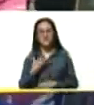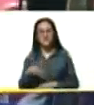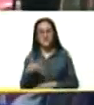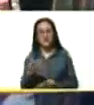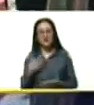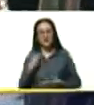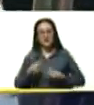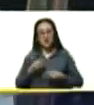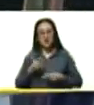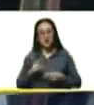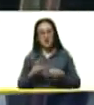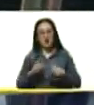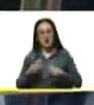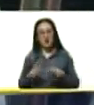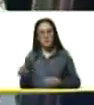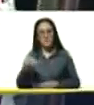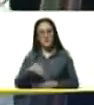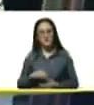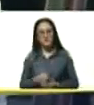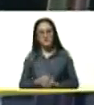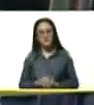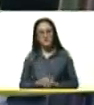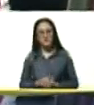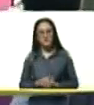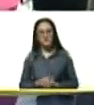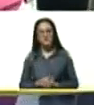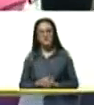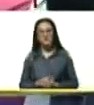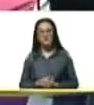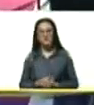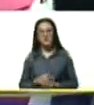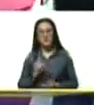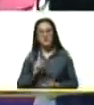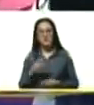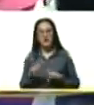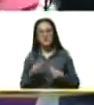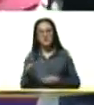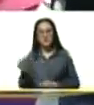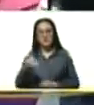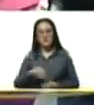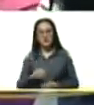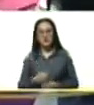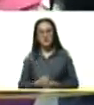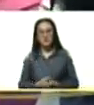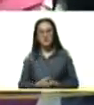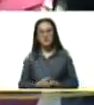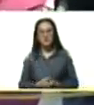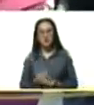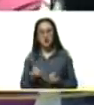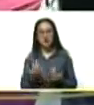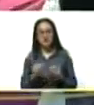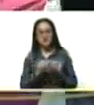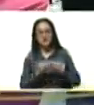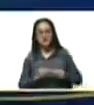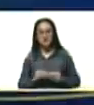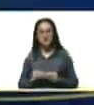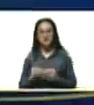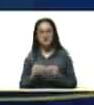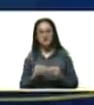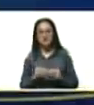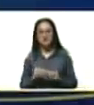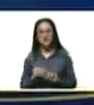más. Señora madrina, quiero que hagamos mucho más. Estamos recuperando un tren